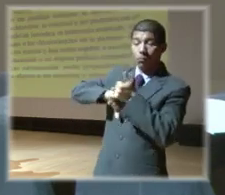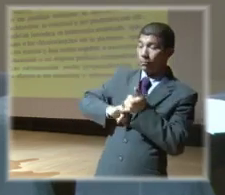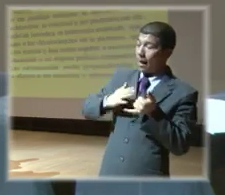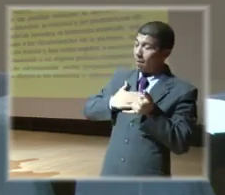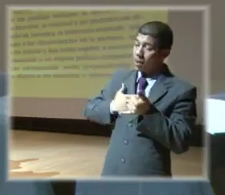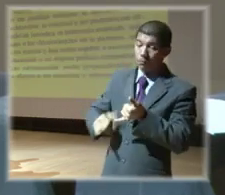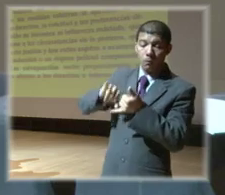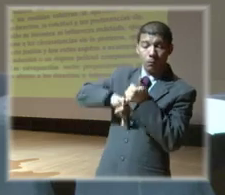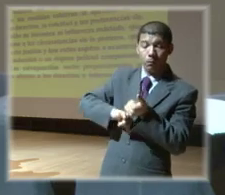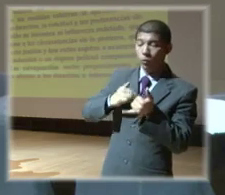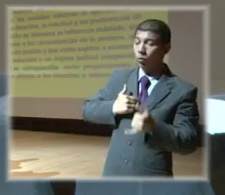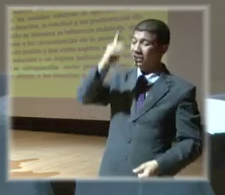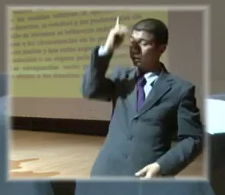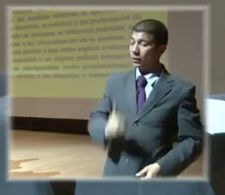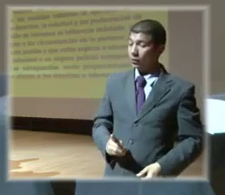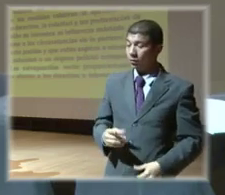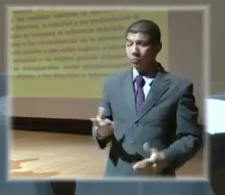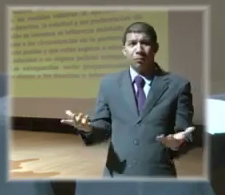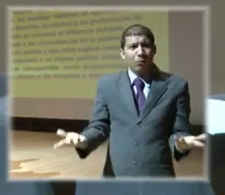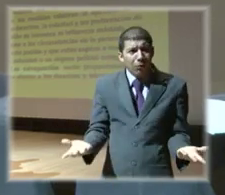ella, y que